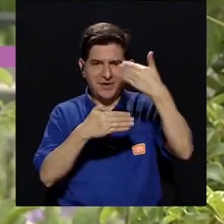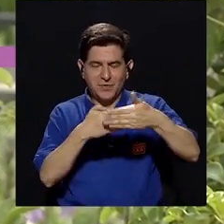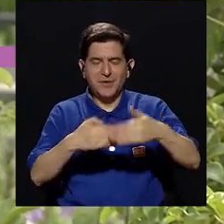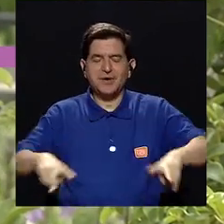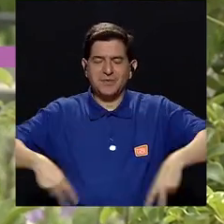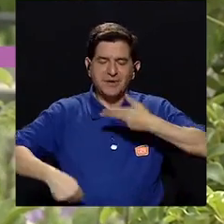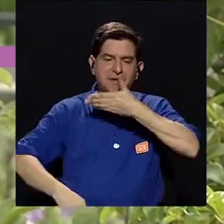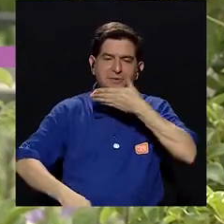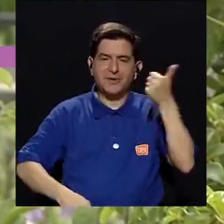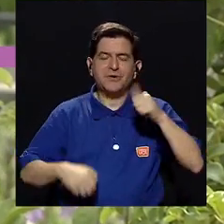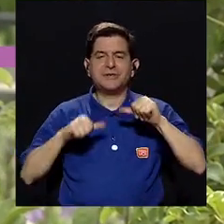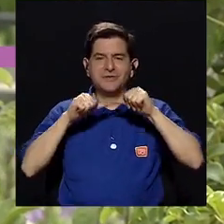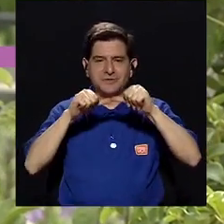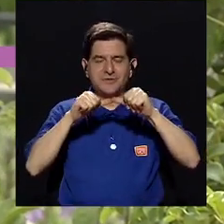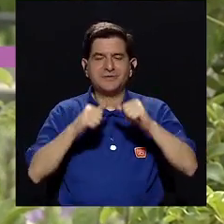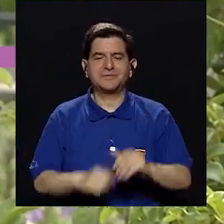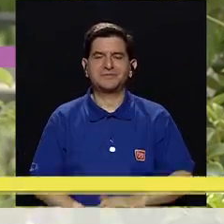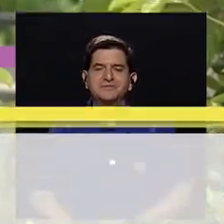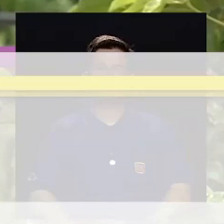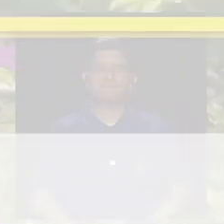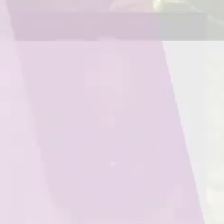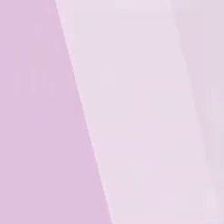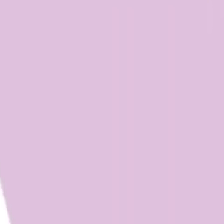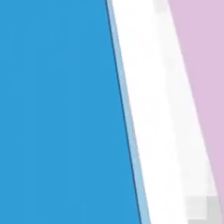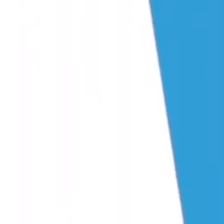regresamos con más de vivir mejor